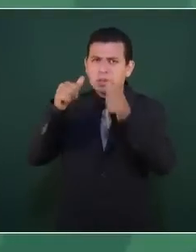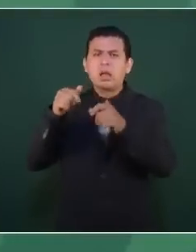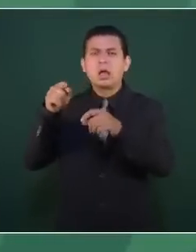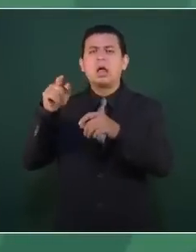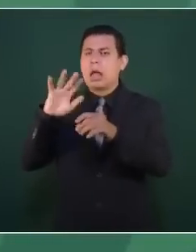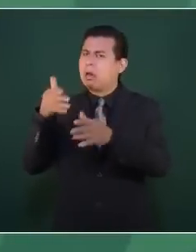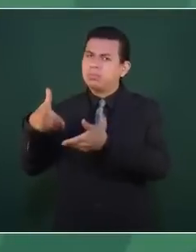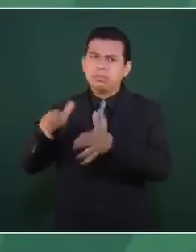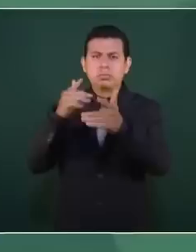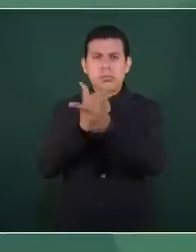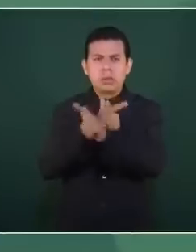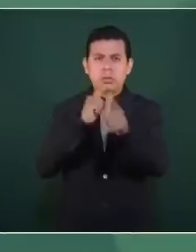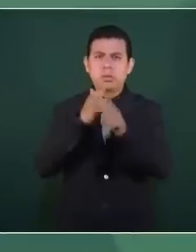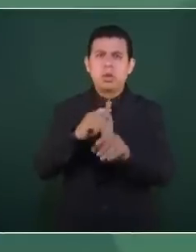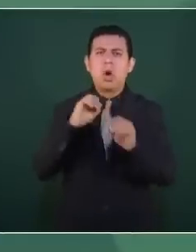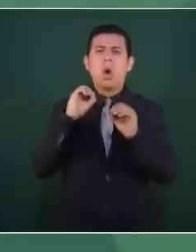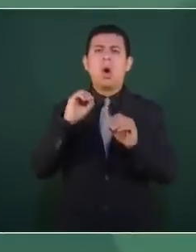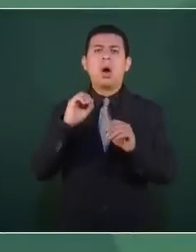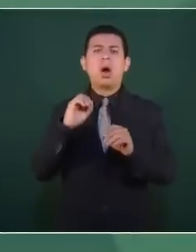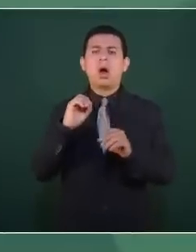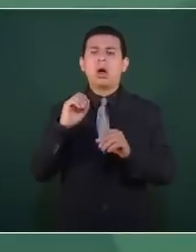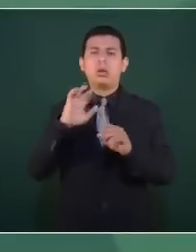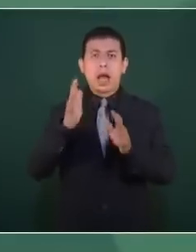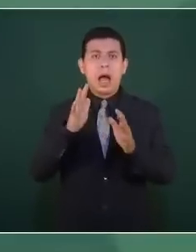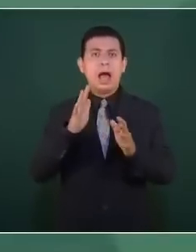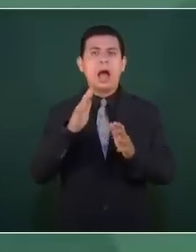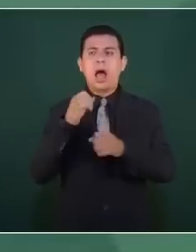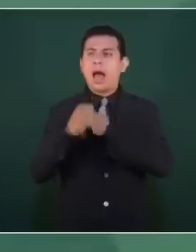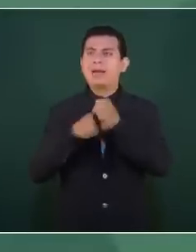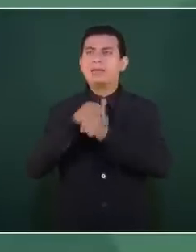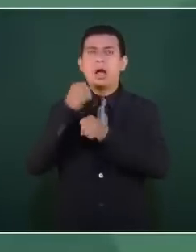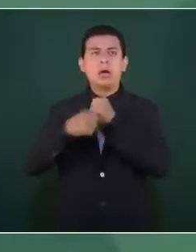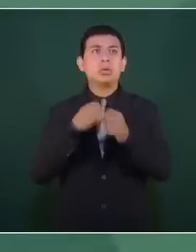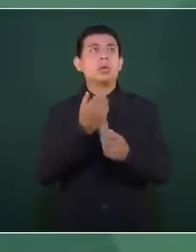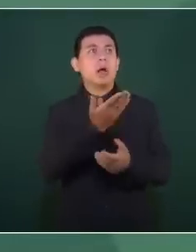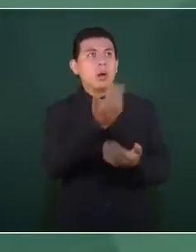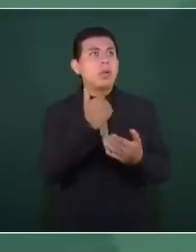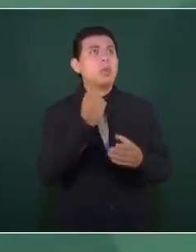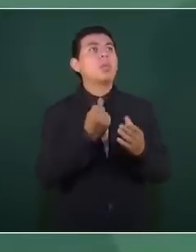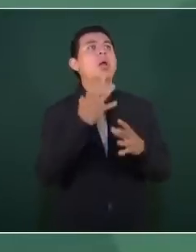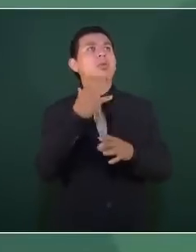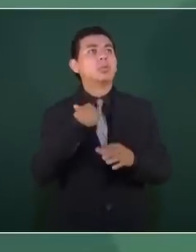o a quienes no han sido sentenciados en años,